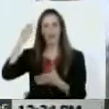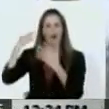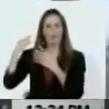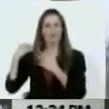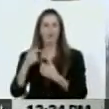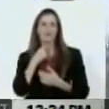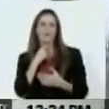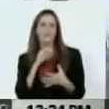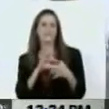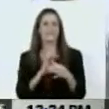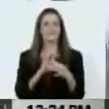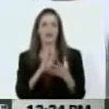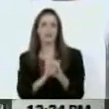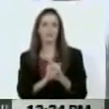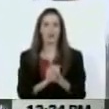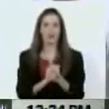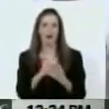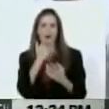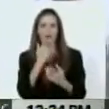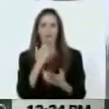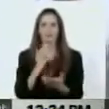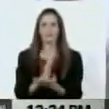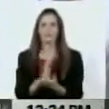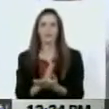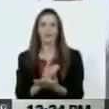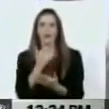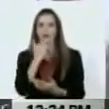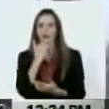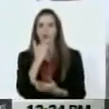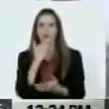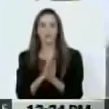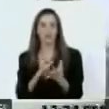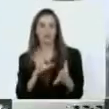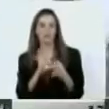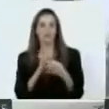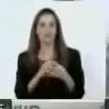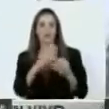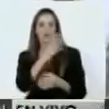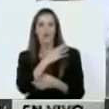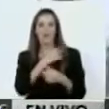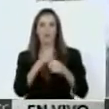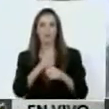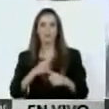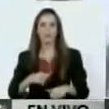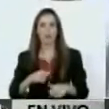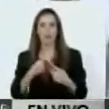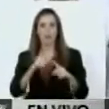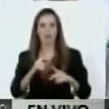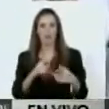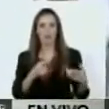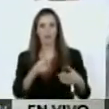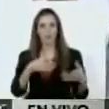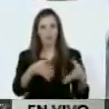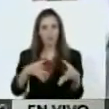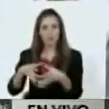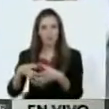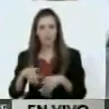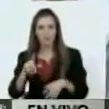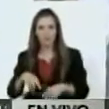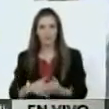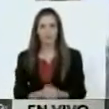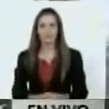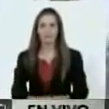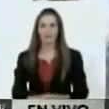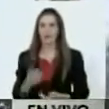él, y él por eso siempre engranó con los oficiales de otras, de otros componentes, que en